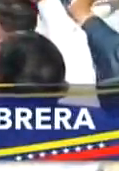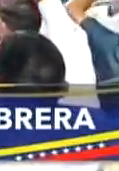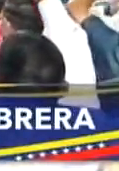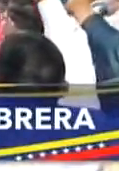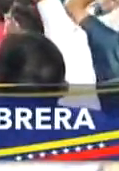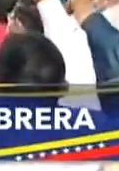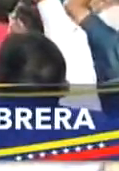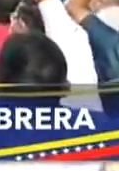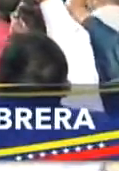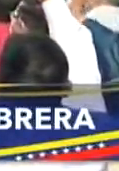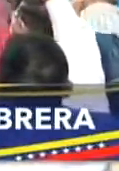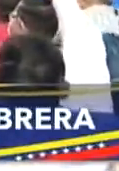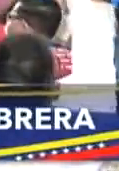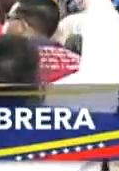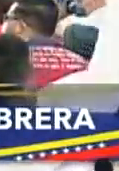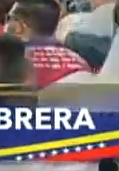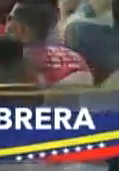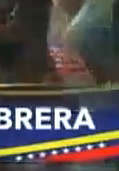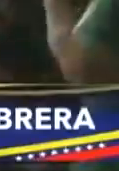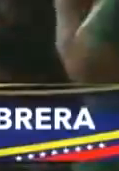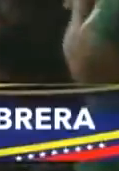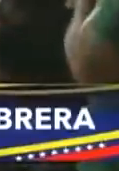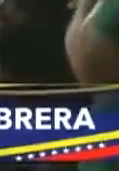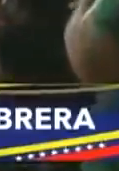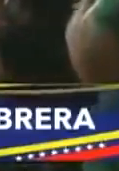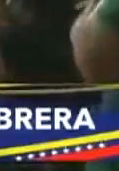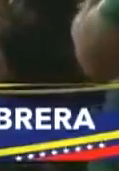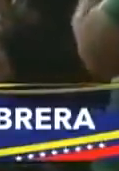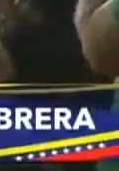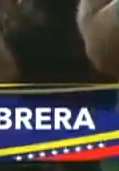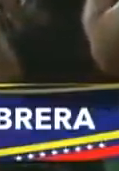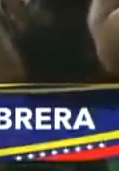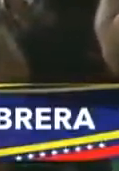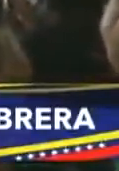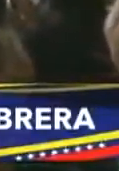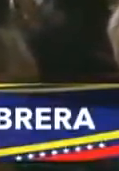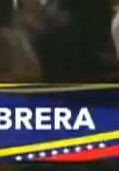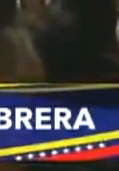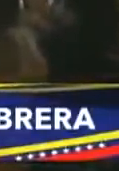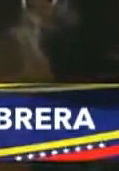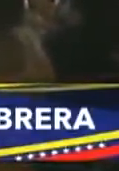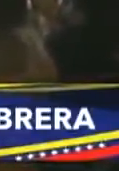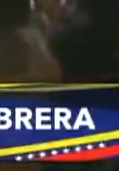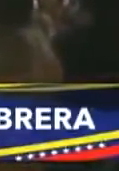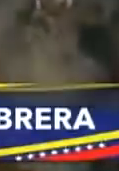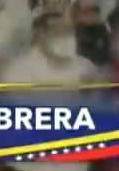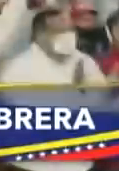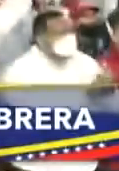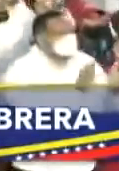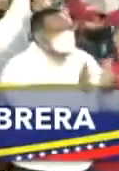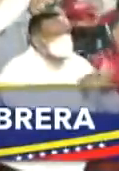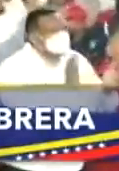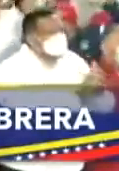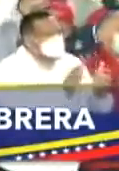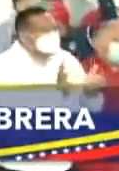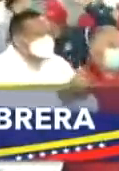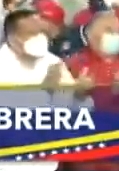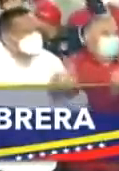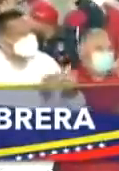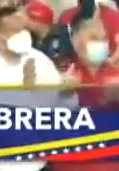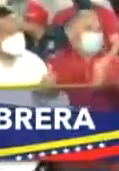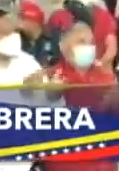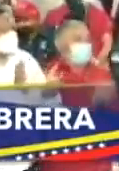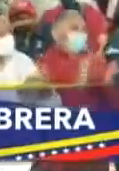la clase obrera en el tiempo que el jefe de estado venezolano llamó a la clase obrera a